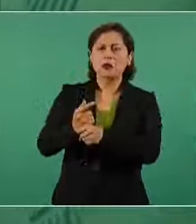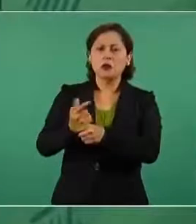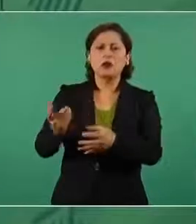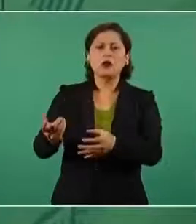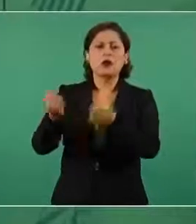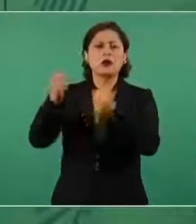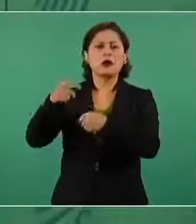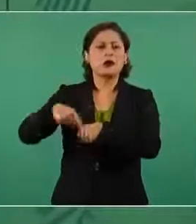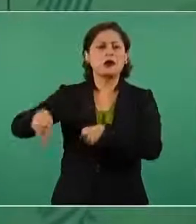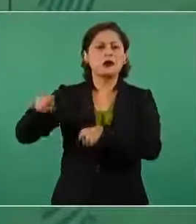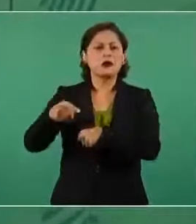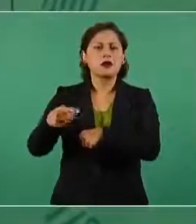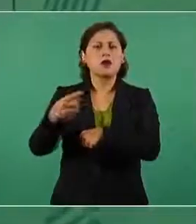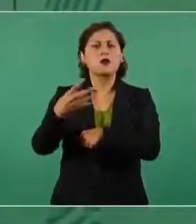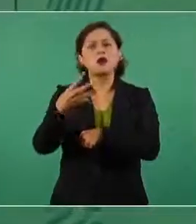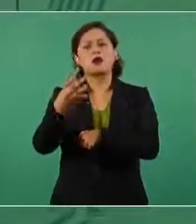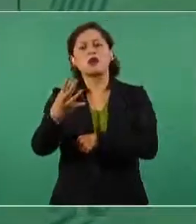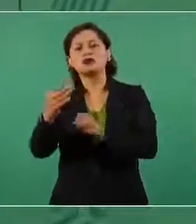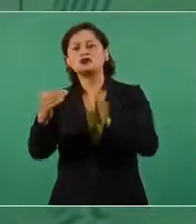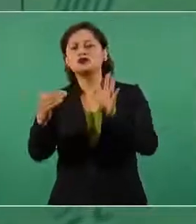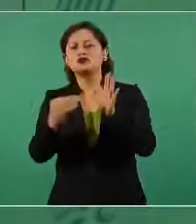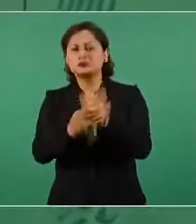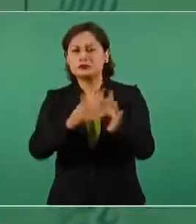centroamericanos ya trabajando en sus pueblos,